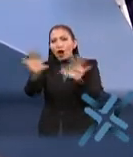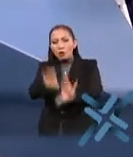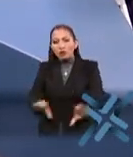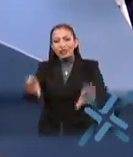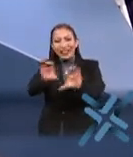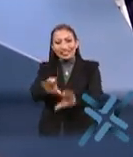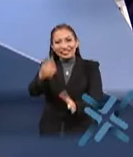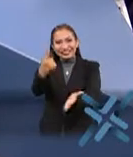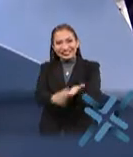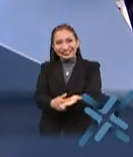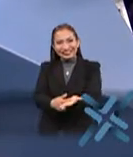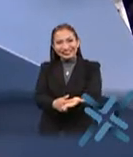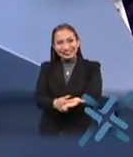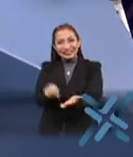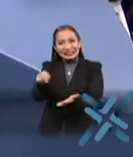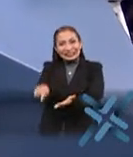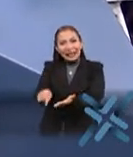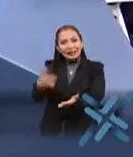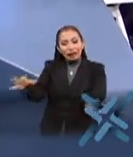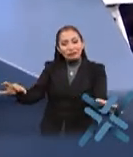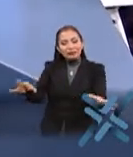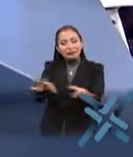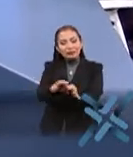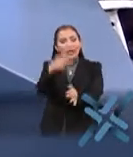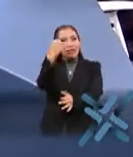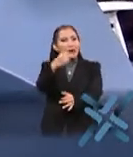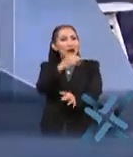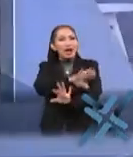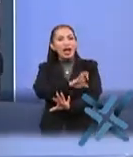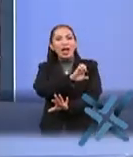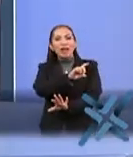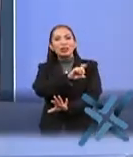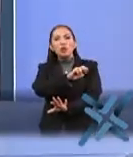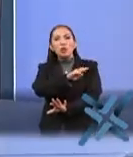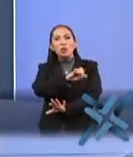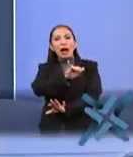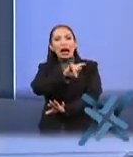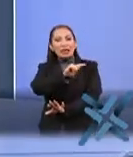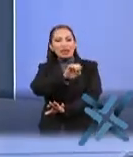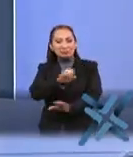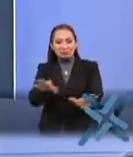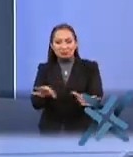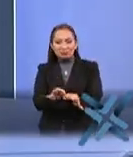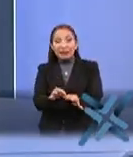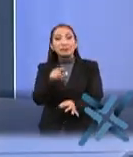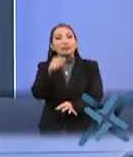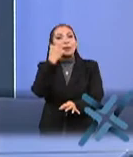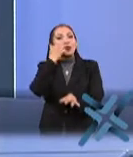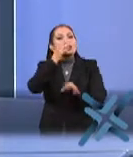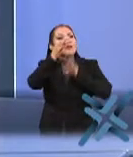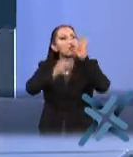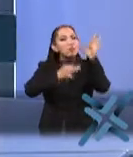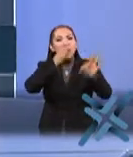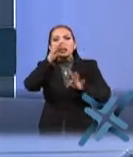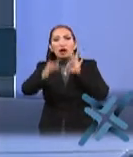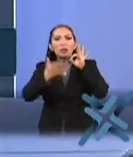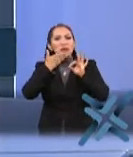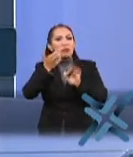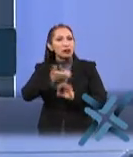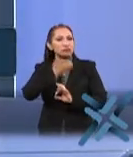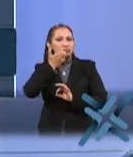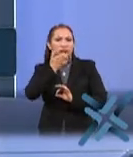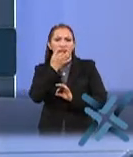computación y las telecomunicaciones. Así es que digamos que el nombre ya de EduByte se explica solo. Queremos hacer un informativo en la mejor tradición de